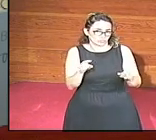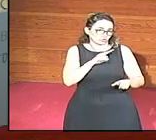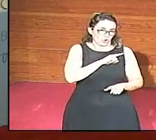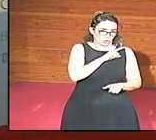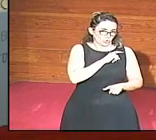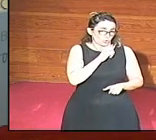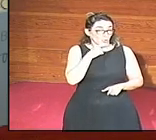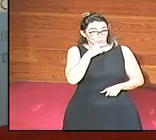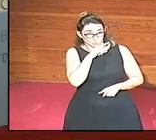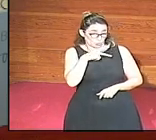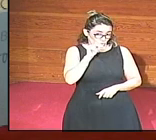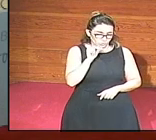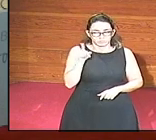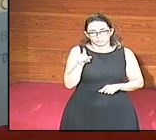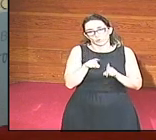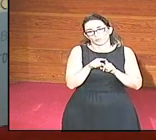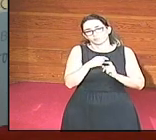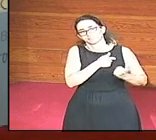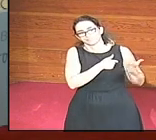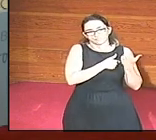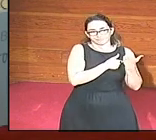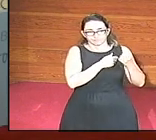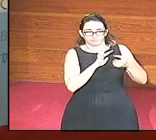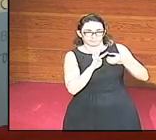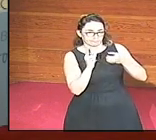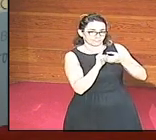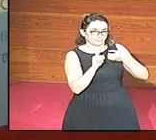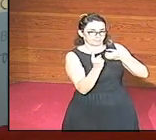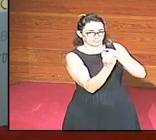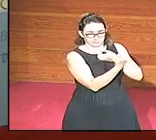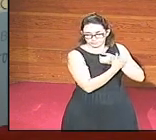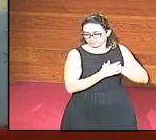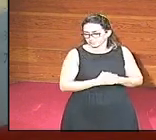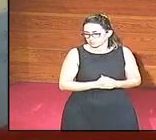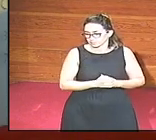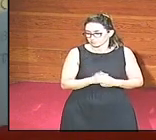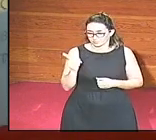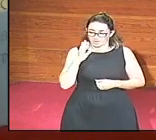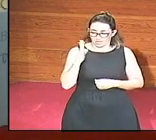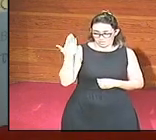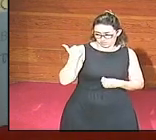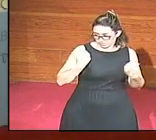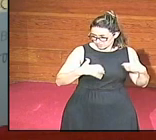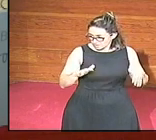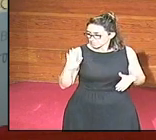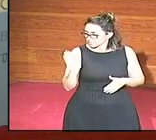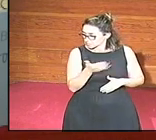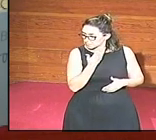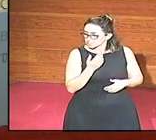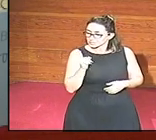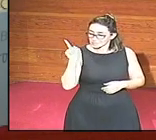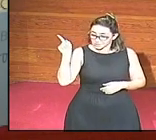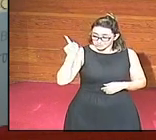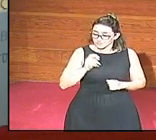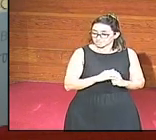haciendo ronda alrededor del cuartel del ejército ucraniano. Esta que ya la hemos visto antes, otro no ruso. Y esto